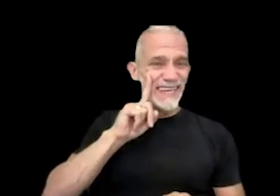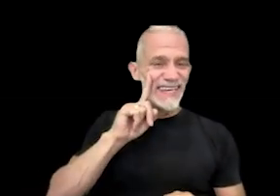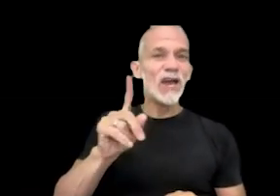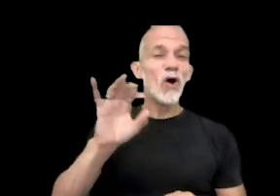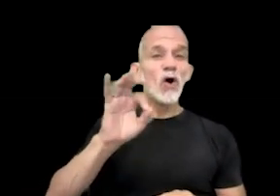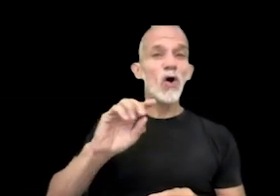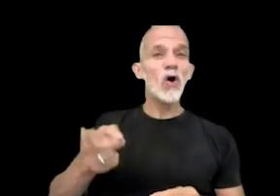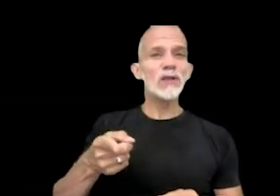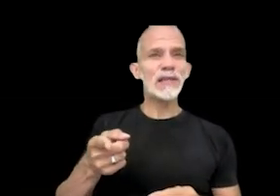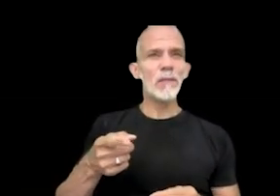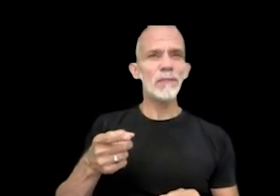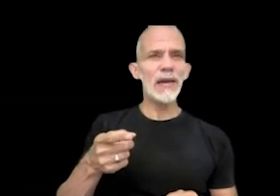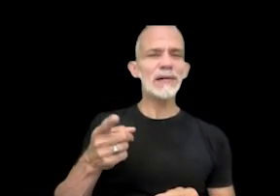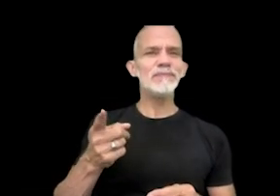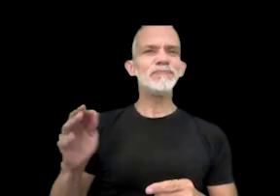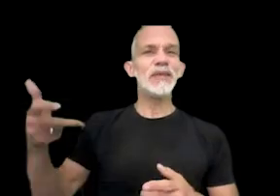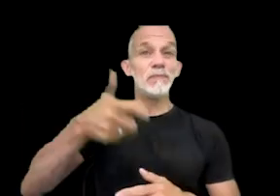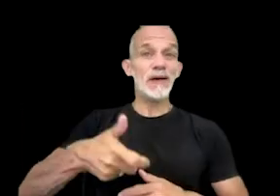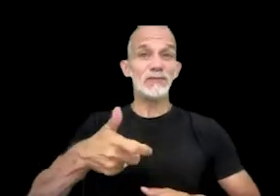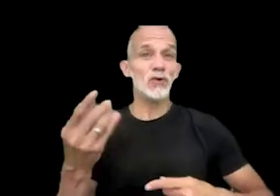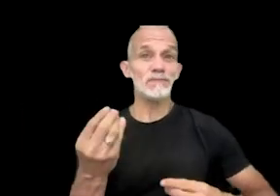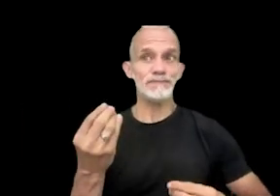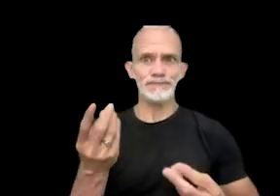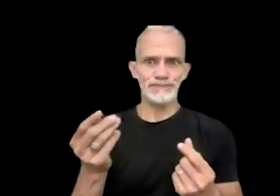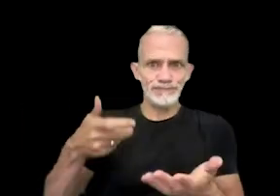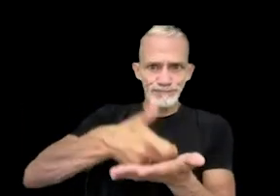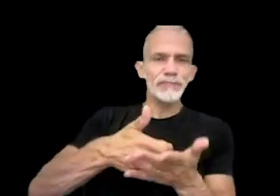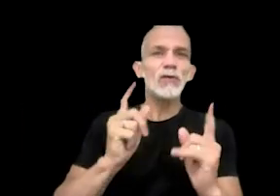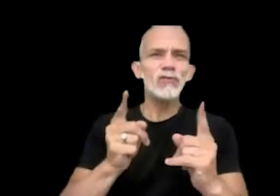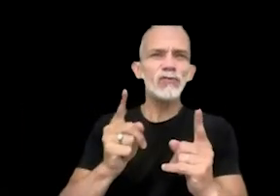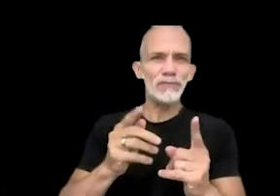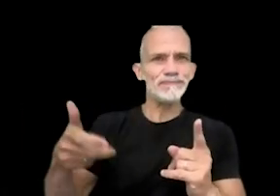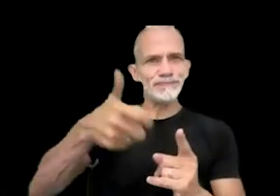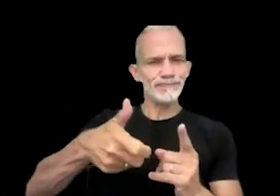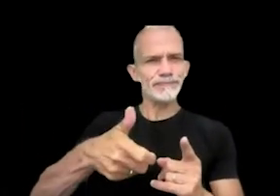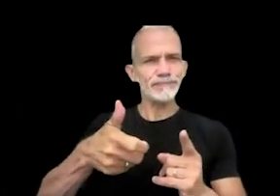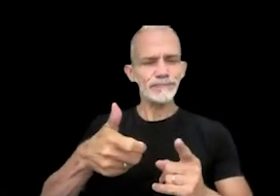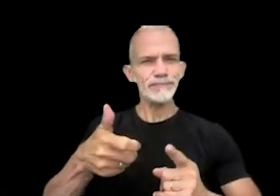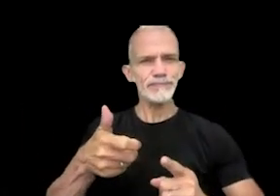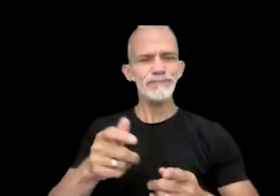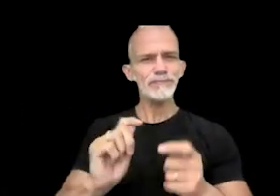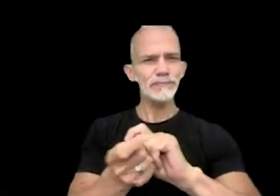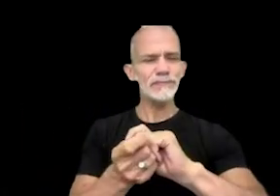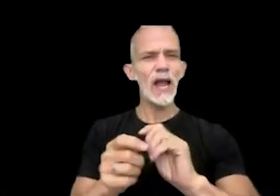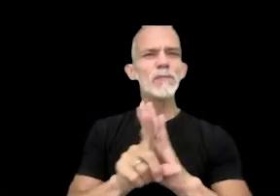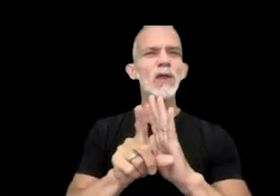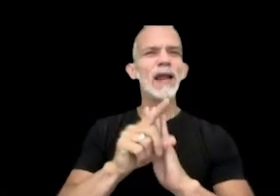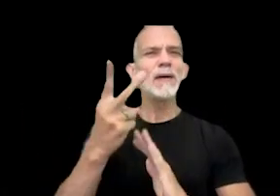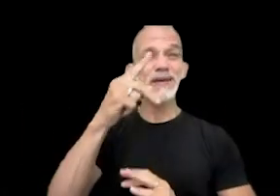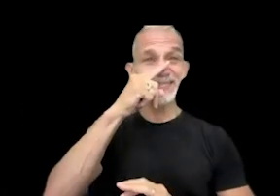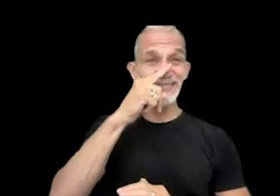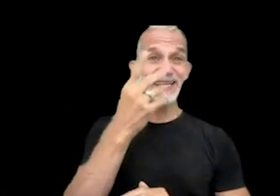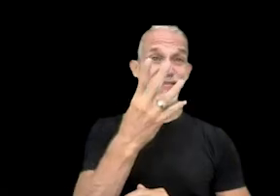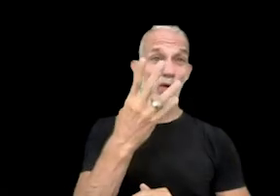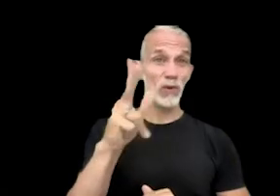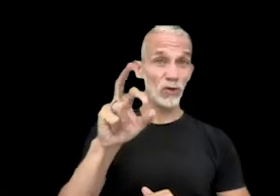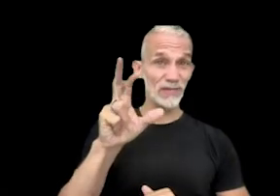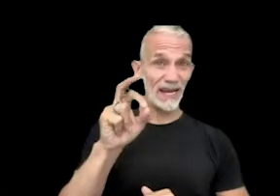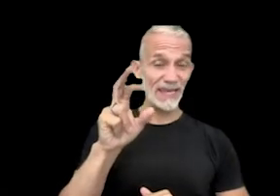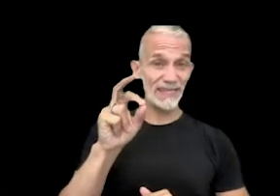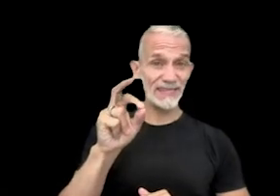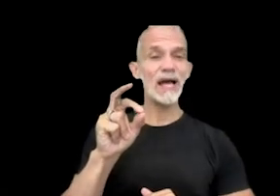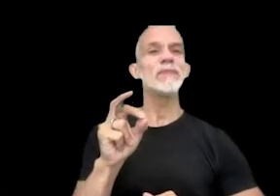la inversión en activos fijos. Recordemos que con la reforma de la 27430